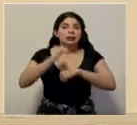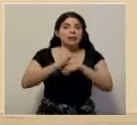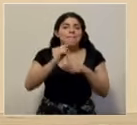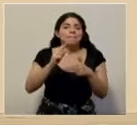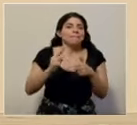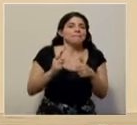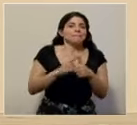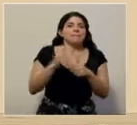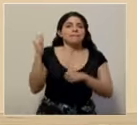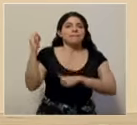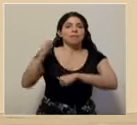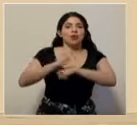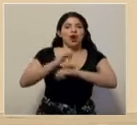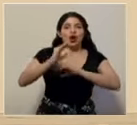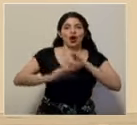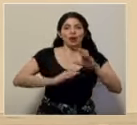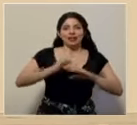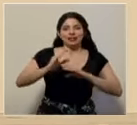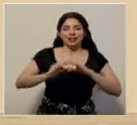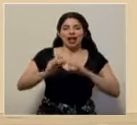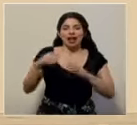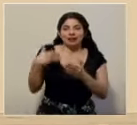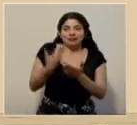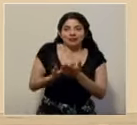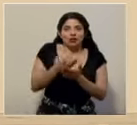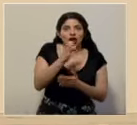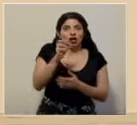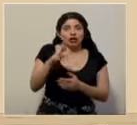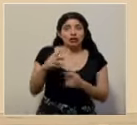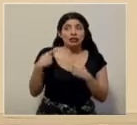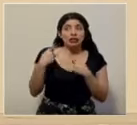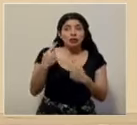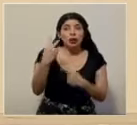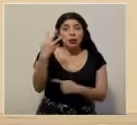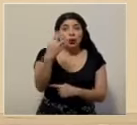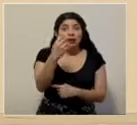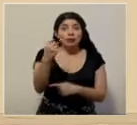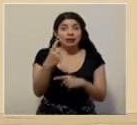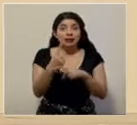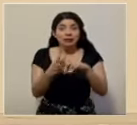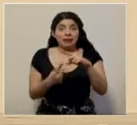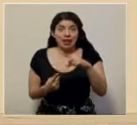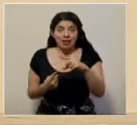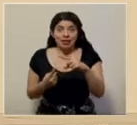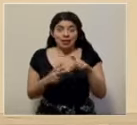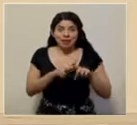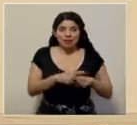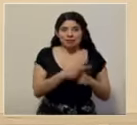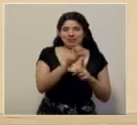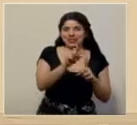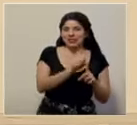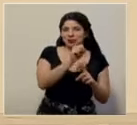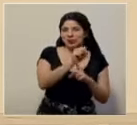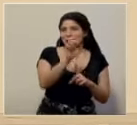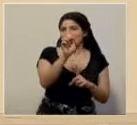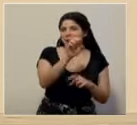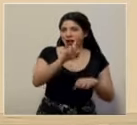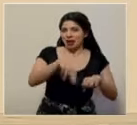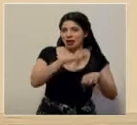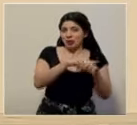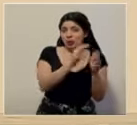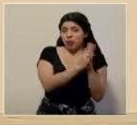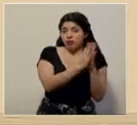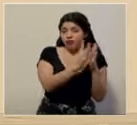vuelo comercial a Costa Rica, después de 4 meses y medio de que entramos en esta situación de emergencia nacional.